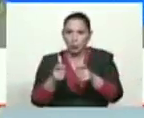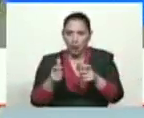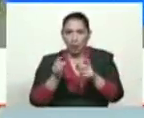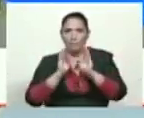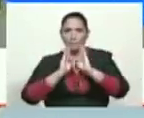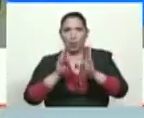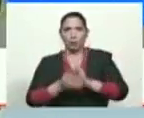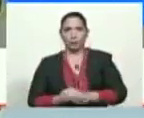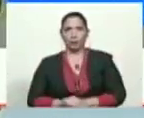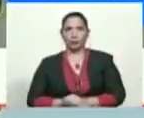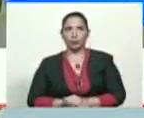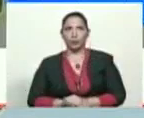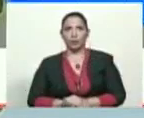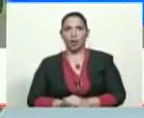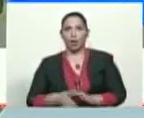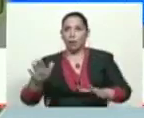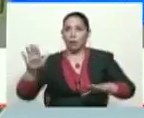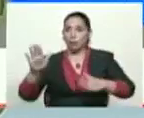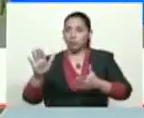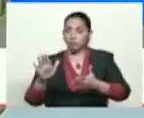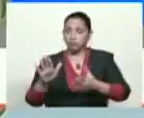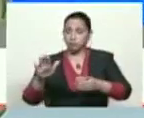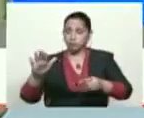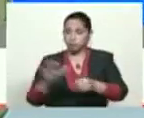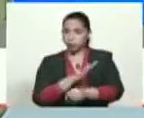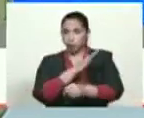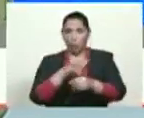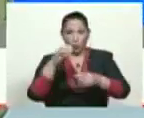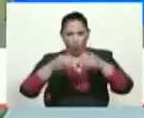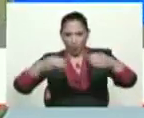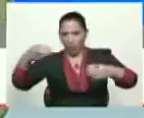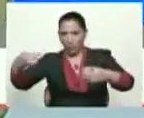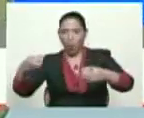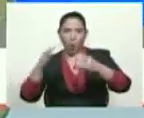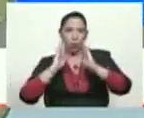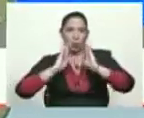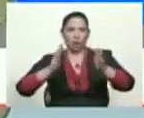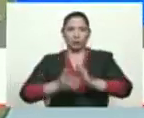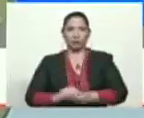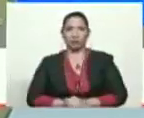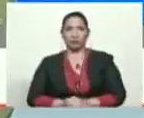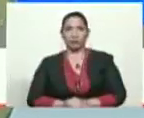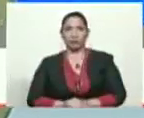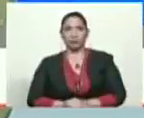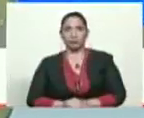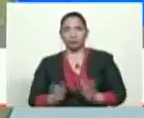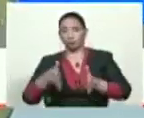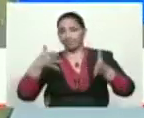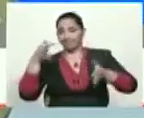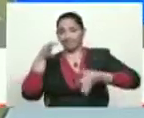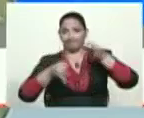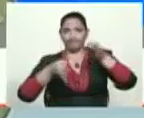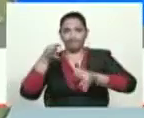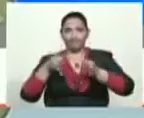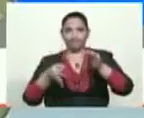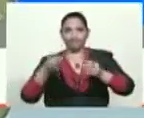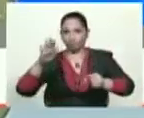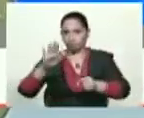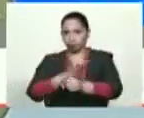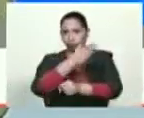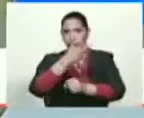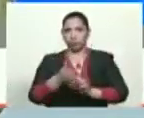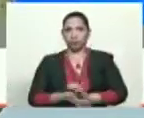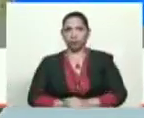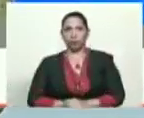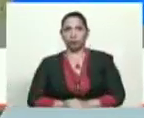tapar los huecos tapar los huecos tenemos que ir una gran jornada para a